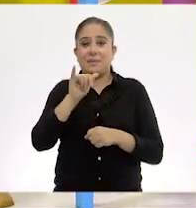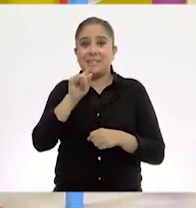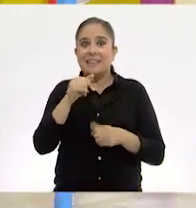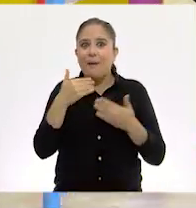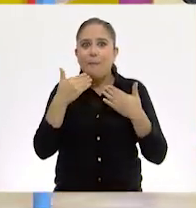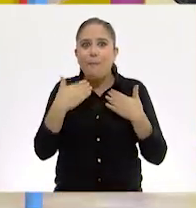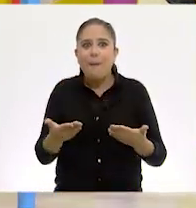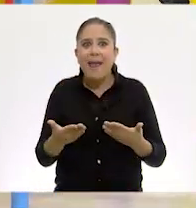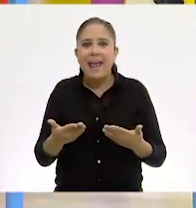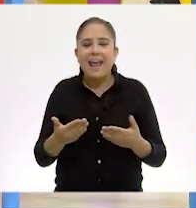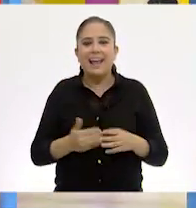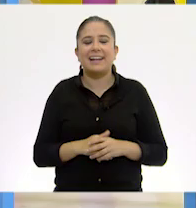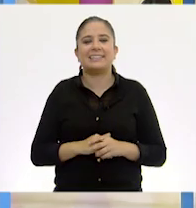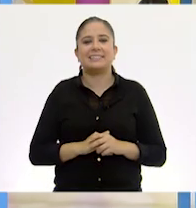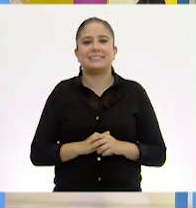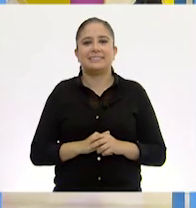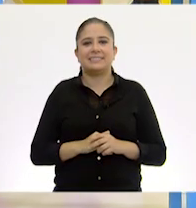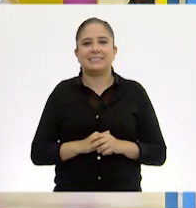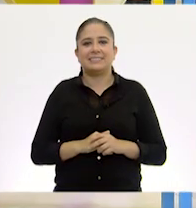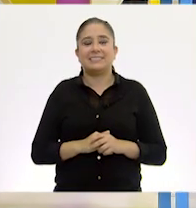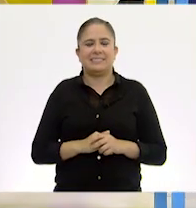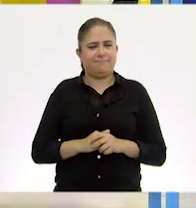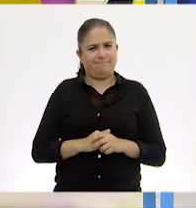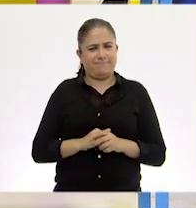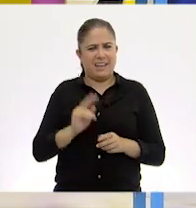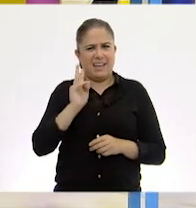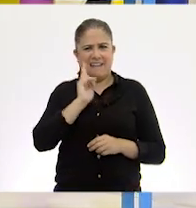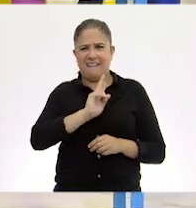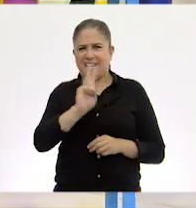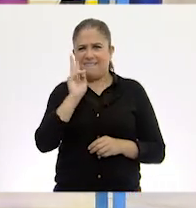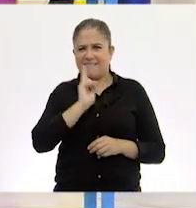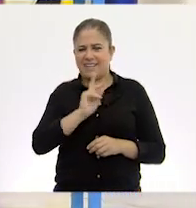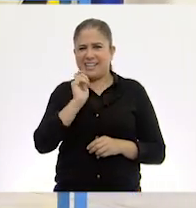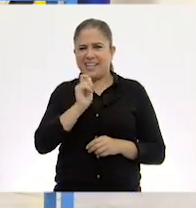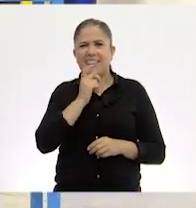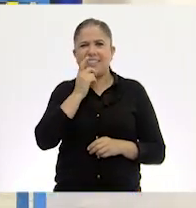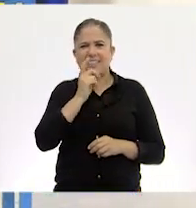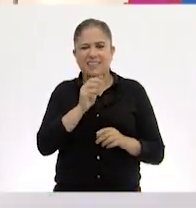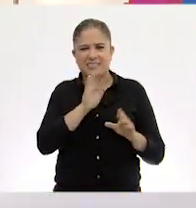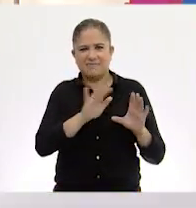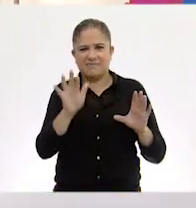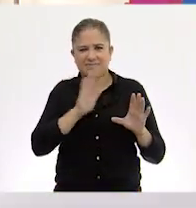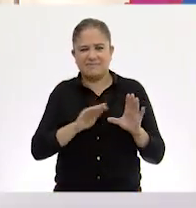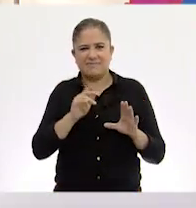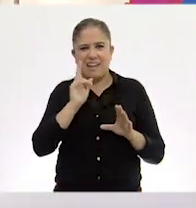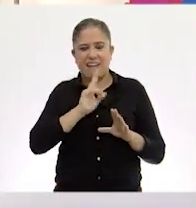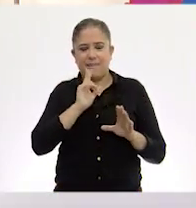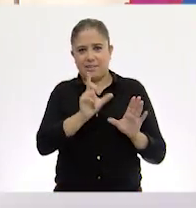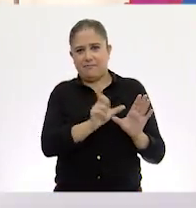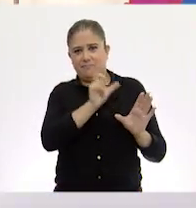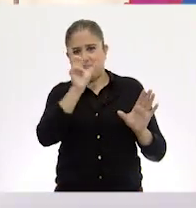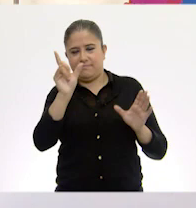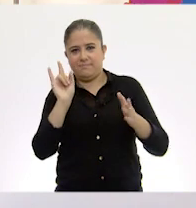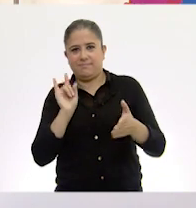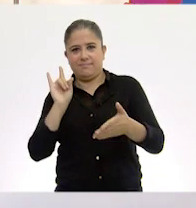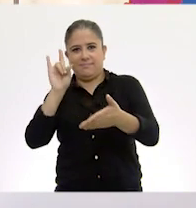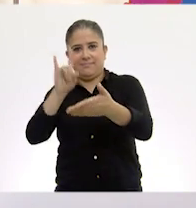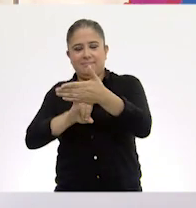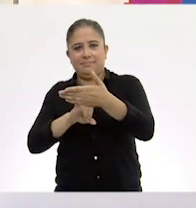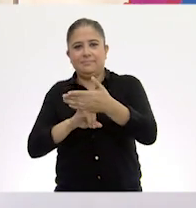equipo! Y, perfecto. Ay, a ver... Vamos a completar, a ver qué dice esta ahora. Esta es la siguiente parte de nuestra